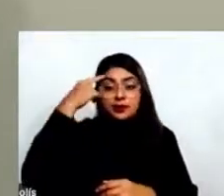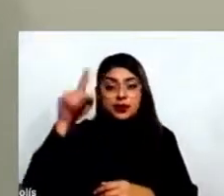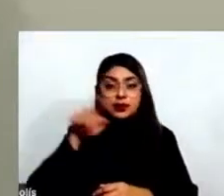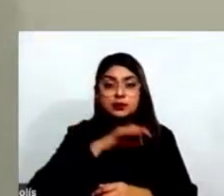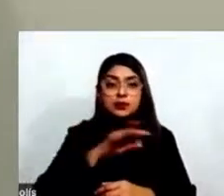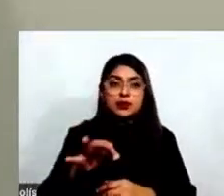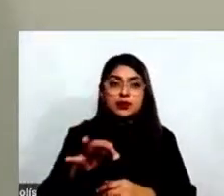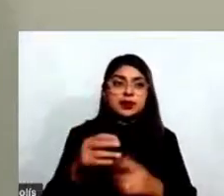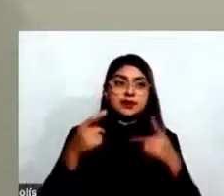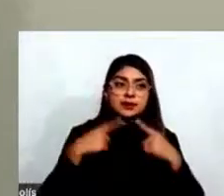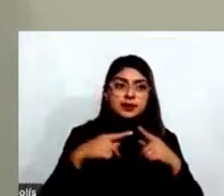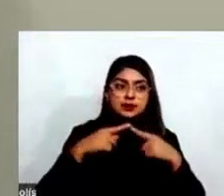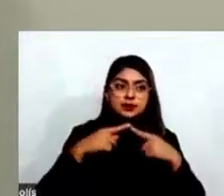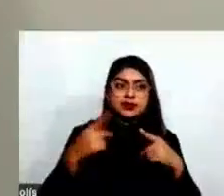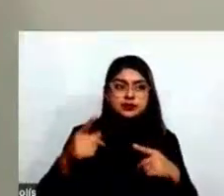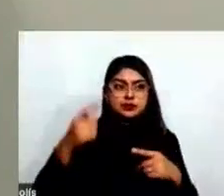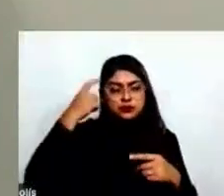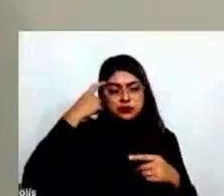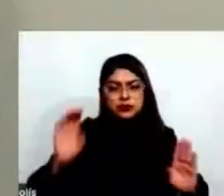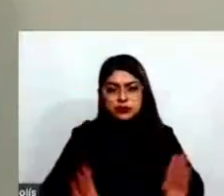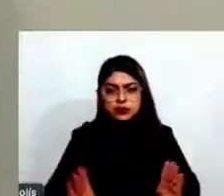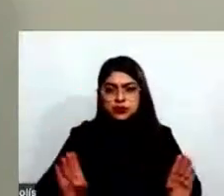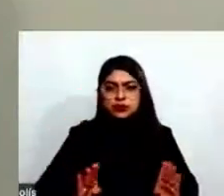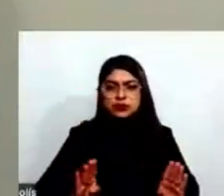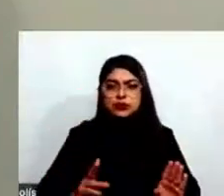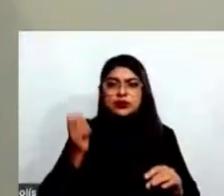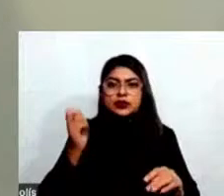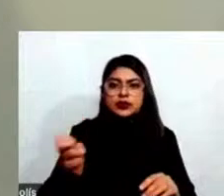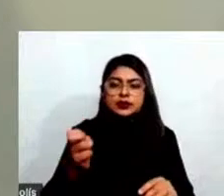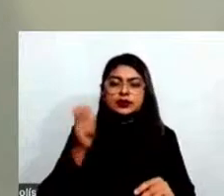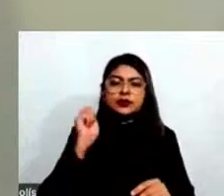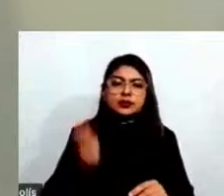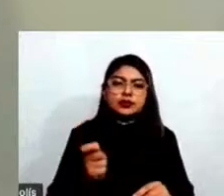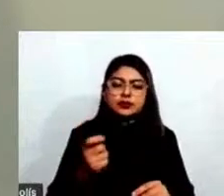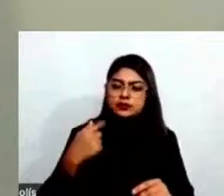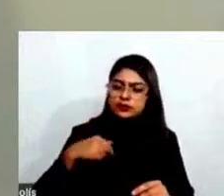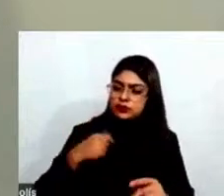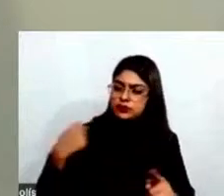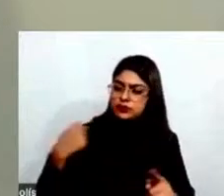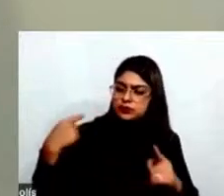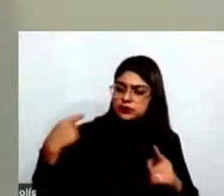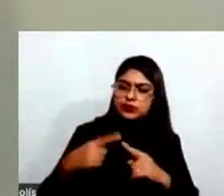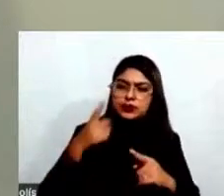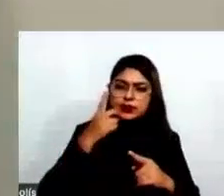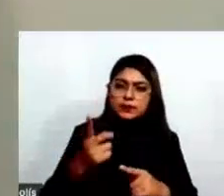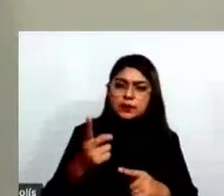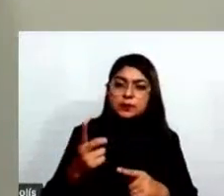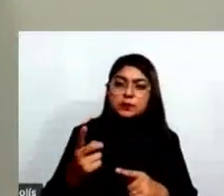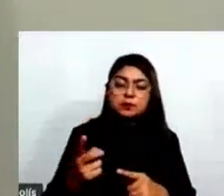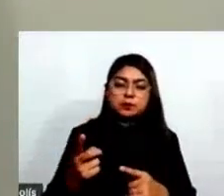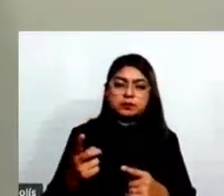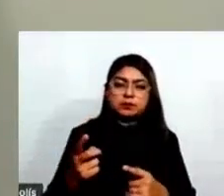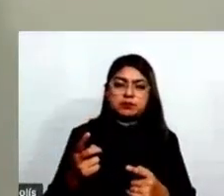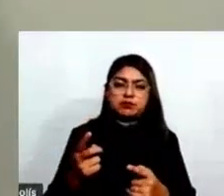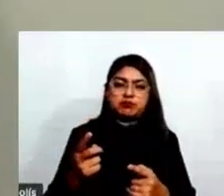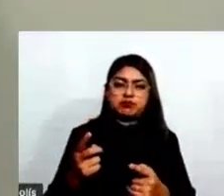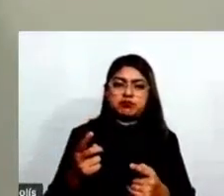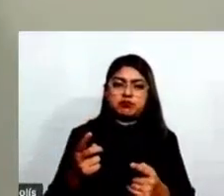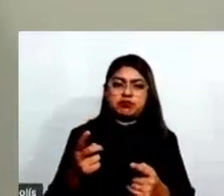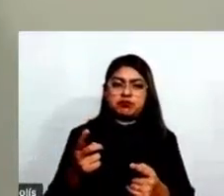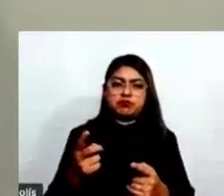Sin embargo, como en los demás casos que hemos tocado el día de hoy, la mera pretensión de objetividad